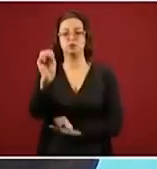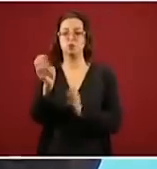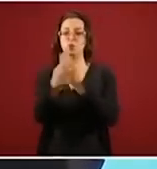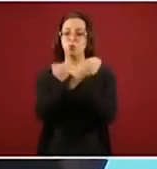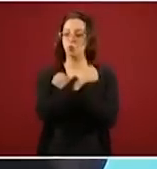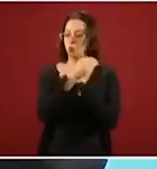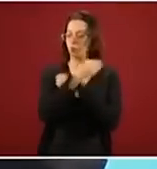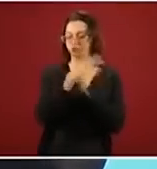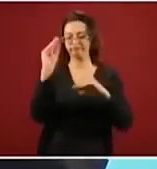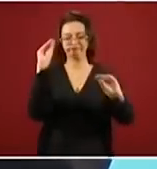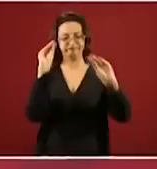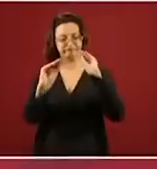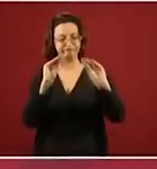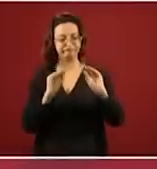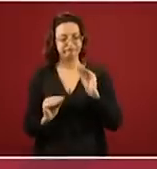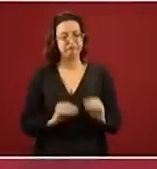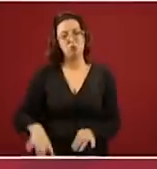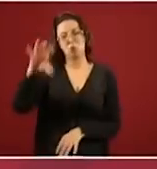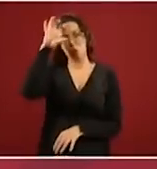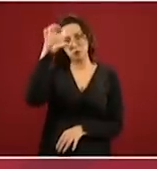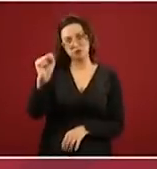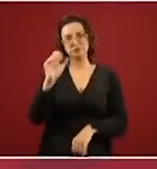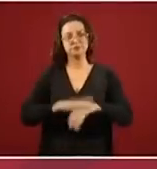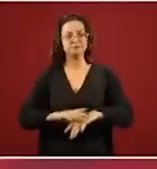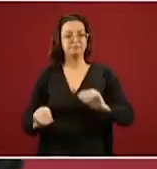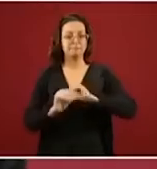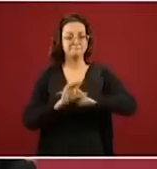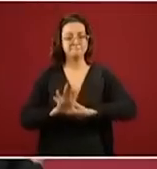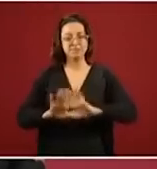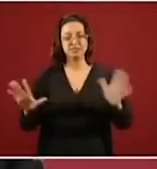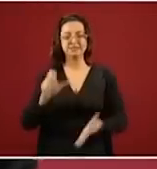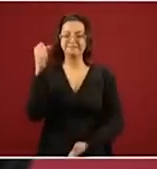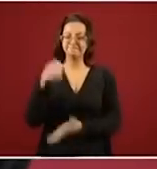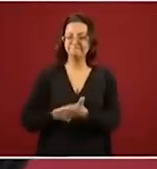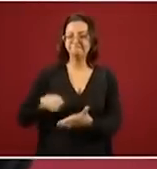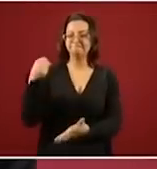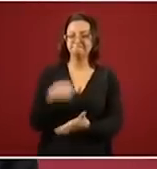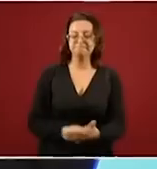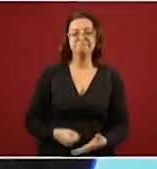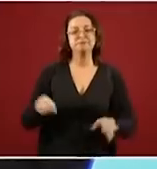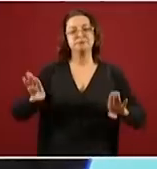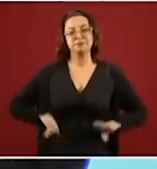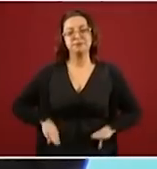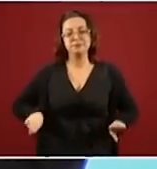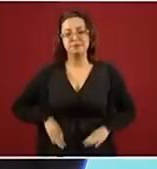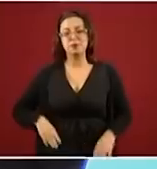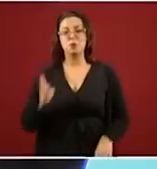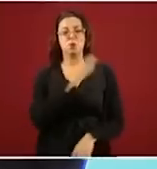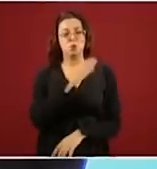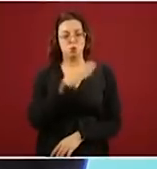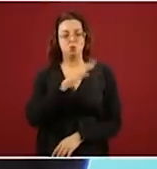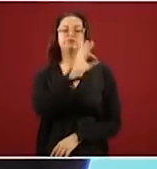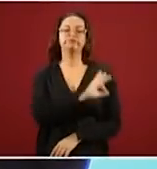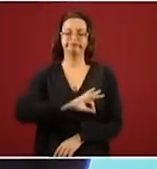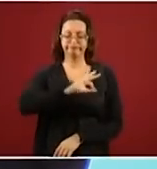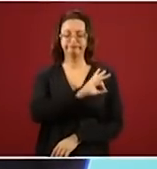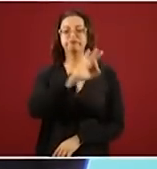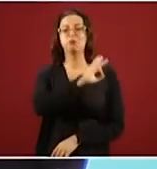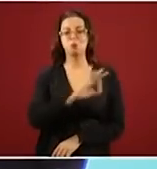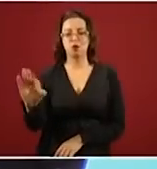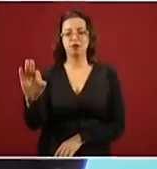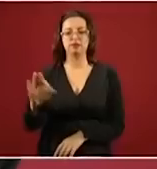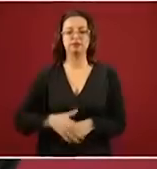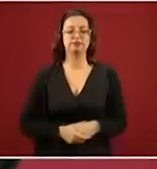la cocción oral ya definir preceptos y a insistir que sólo siendo buenos podemos ser felices